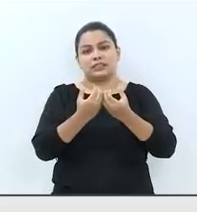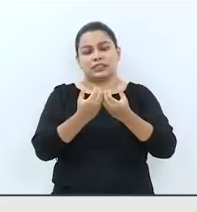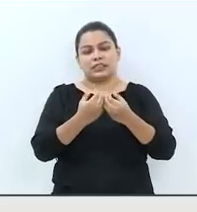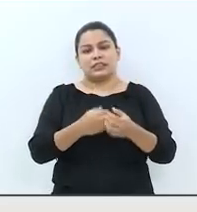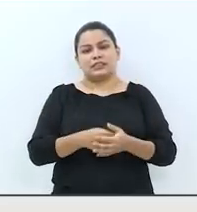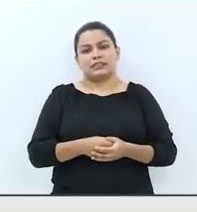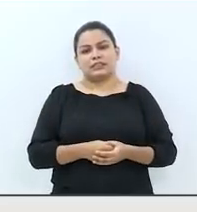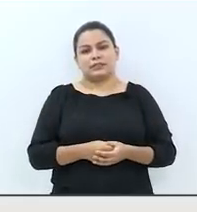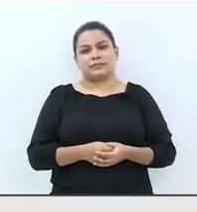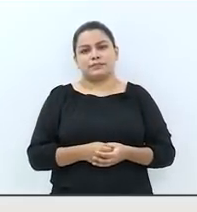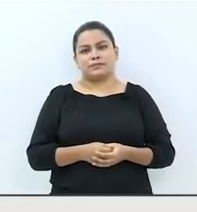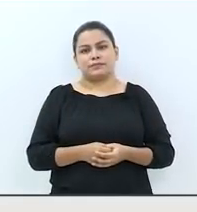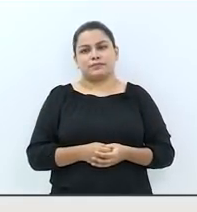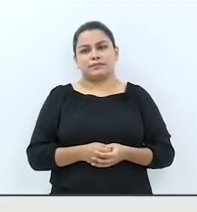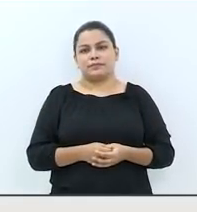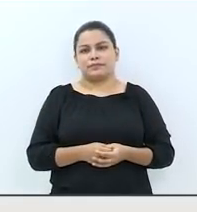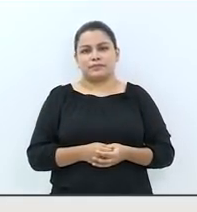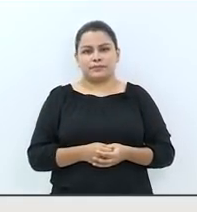globo, ¿verdad?